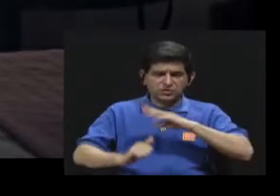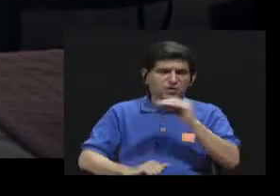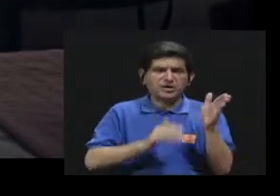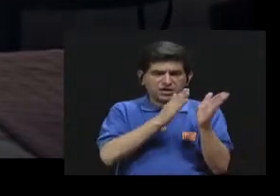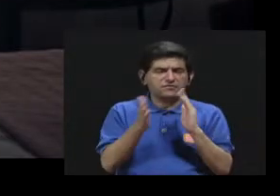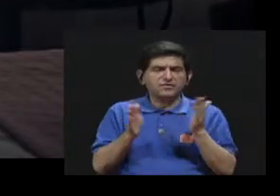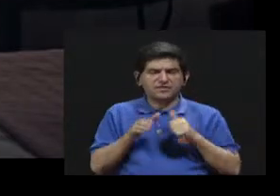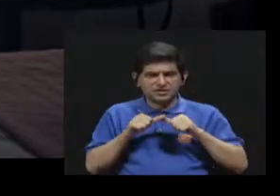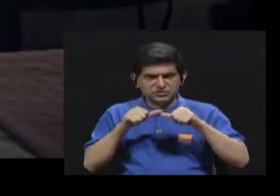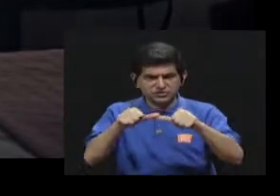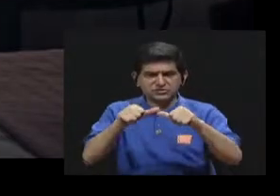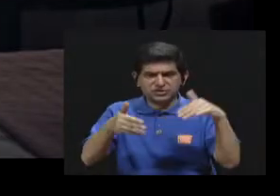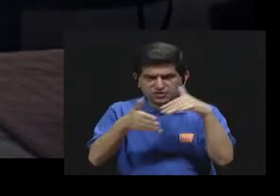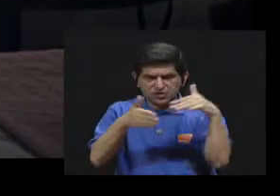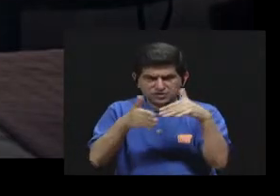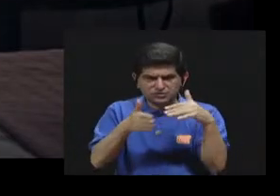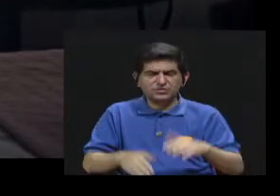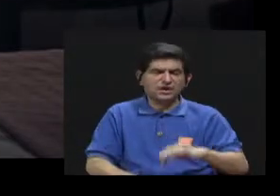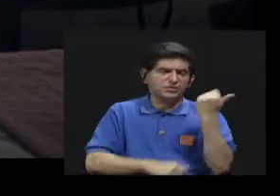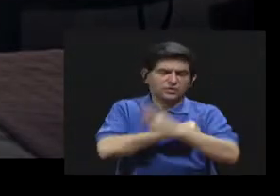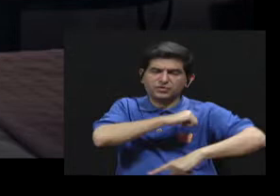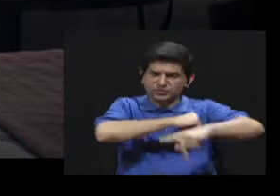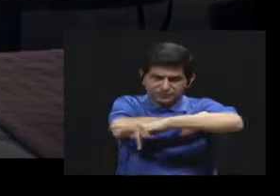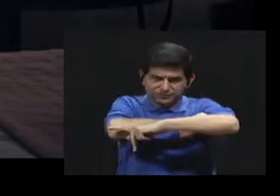uh-huh, realizando estudios en el exterior.